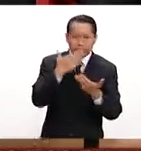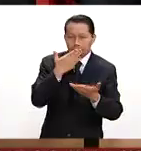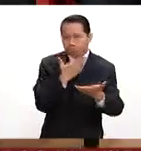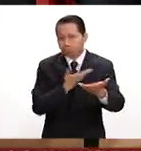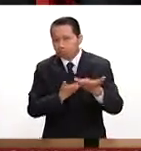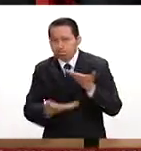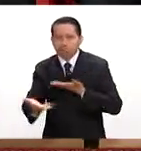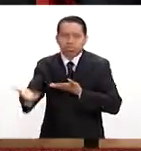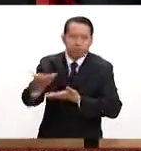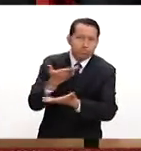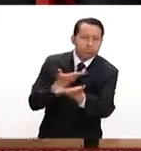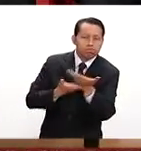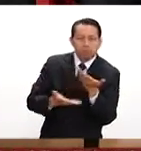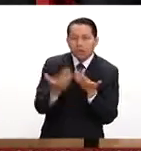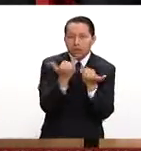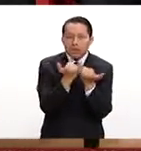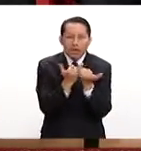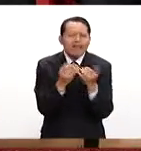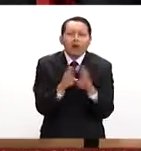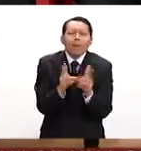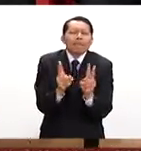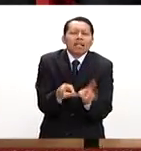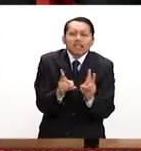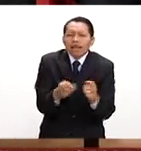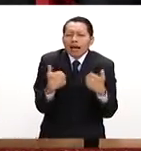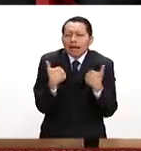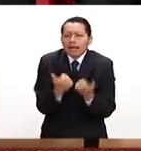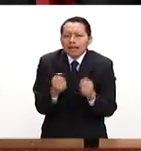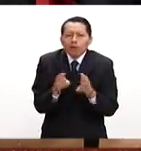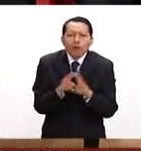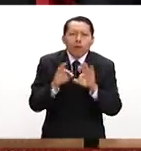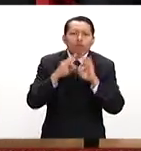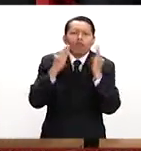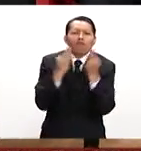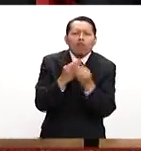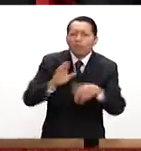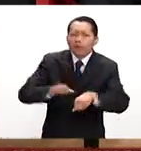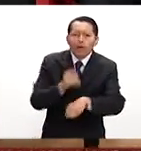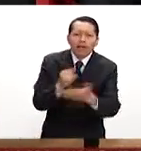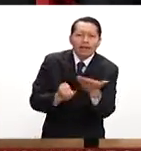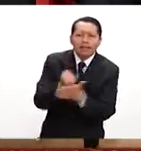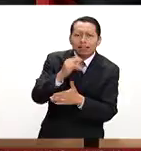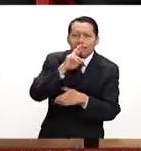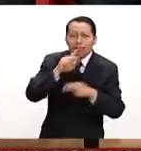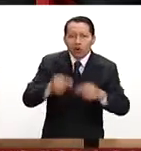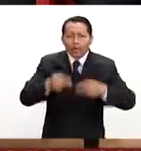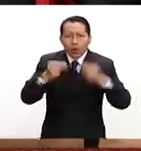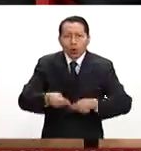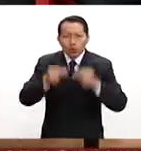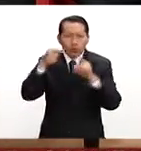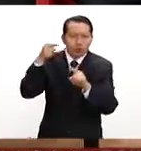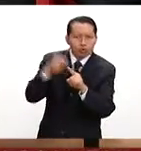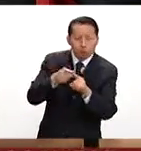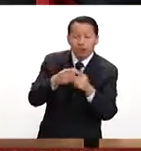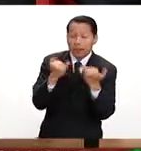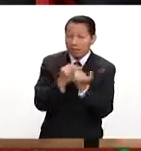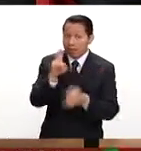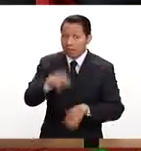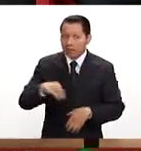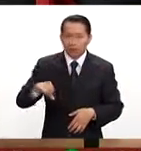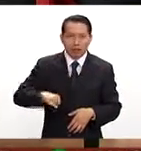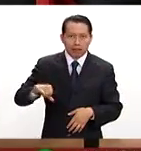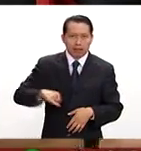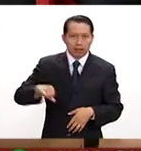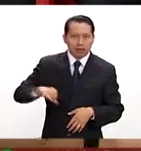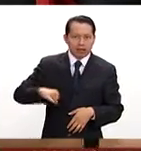con ellos, entender de dónde viene, por qué han decidido tener un negocio de esta naturaleza. Y fíjate que es muy, muy